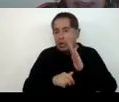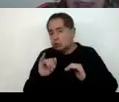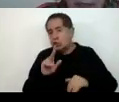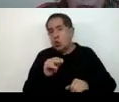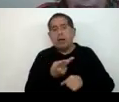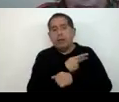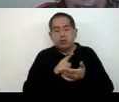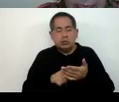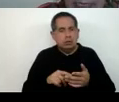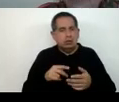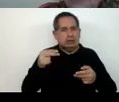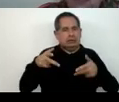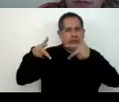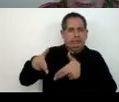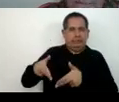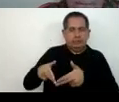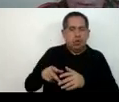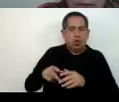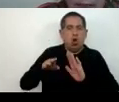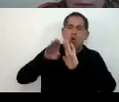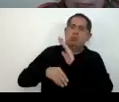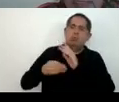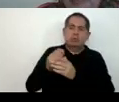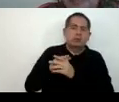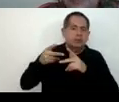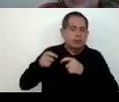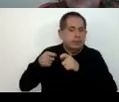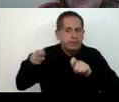de la salpingoclasia y la vasectomía. También